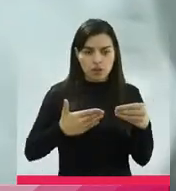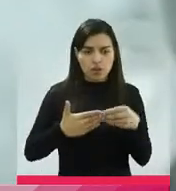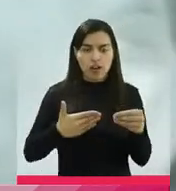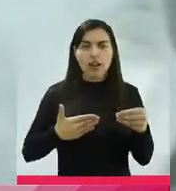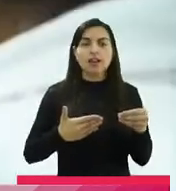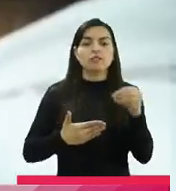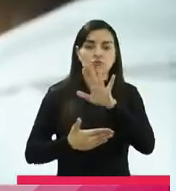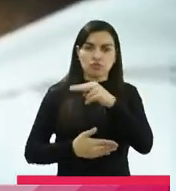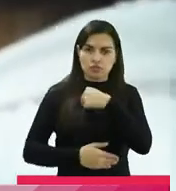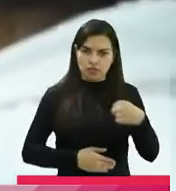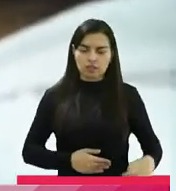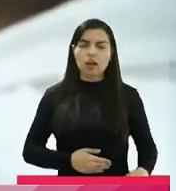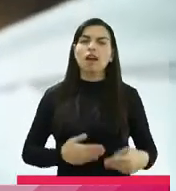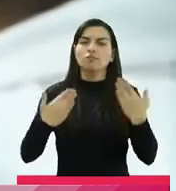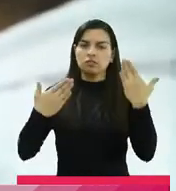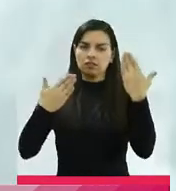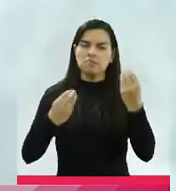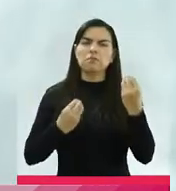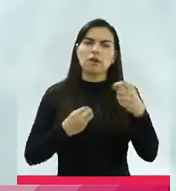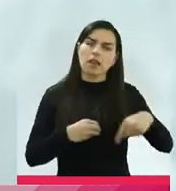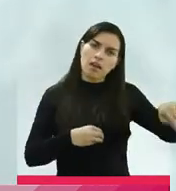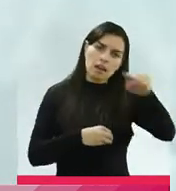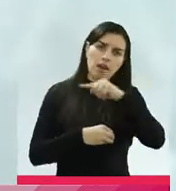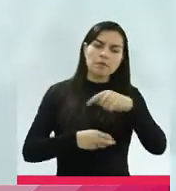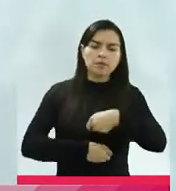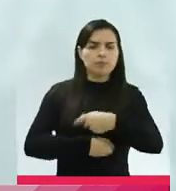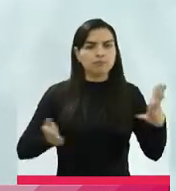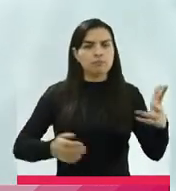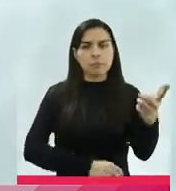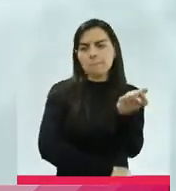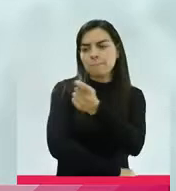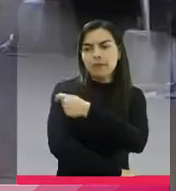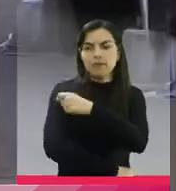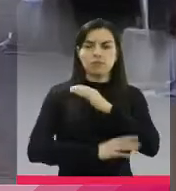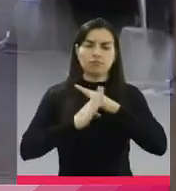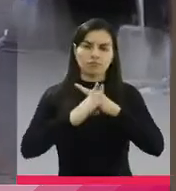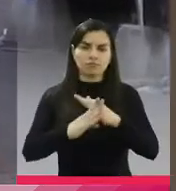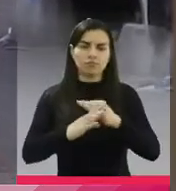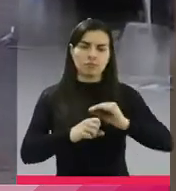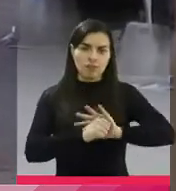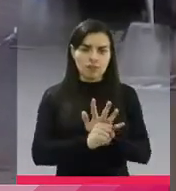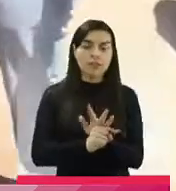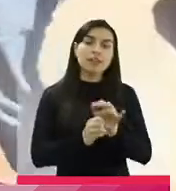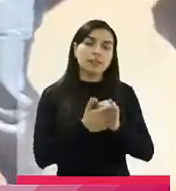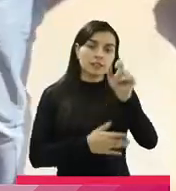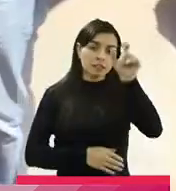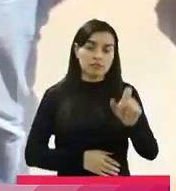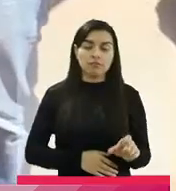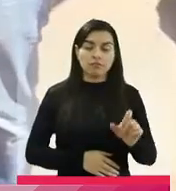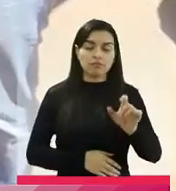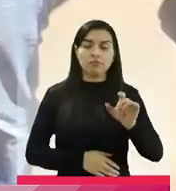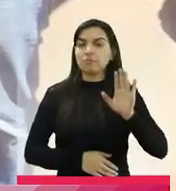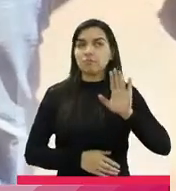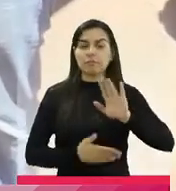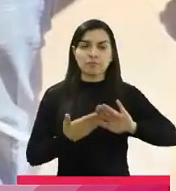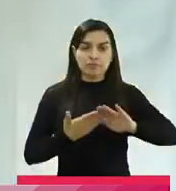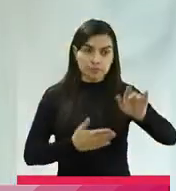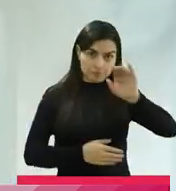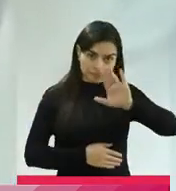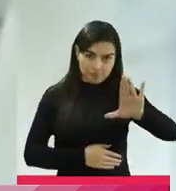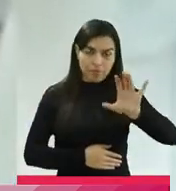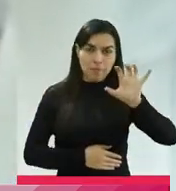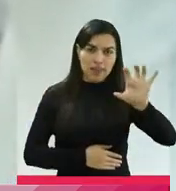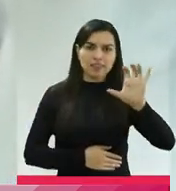para tener acceso a la vacuna contra el coronavirus además el país asiático se comprometió a desarrollarla en su territorio como un bien público